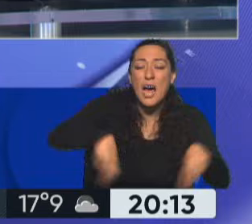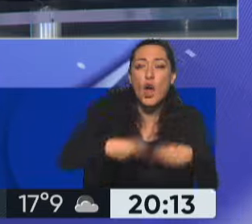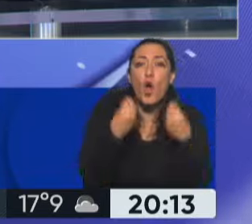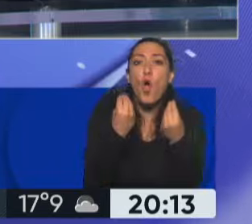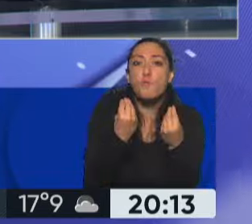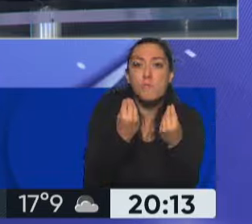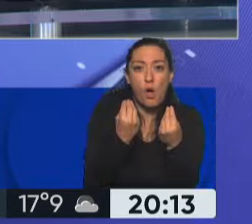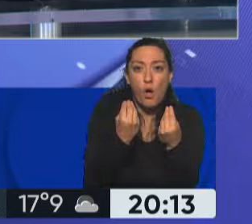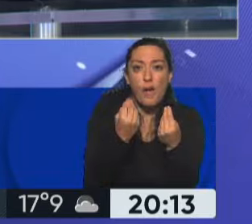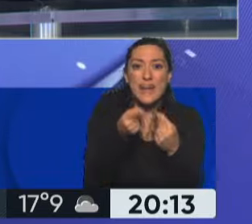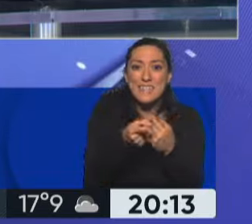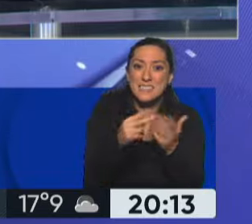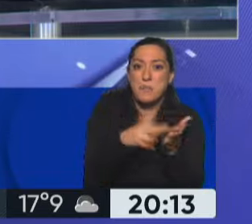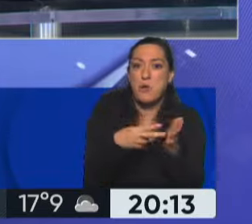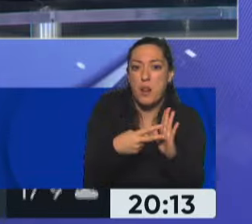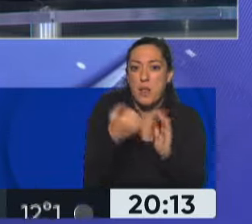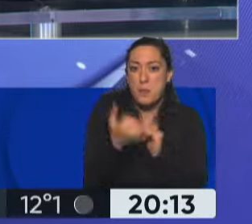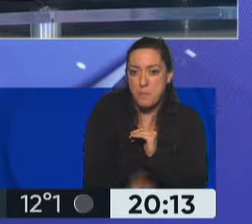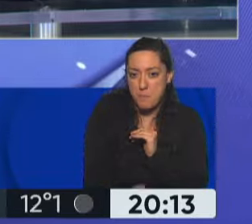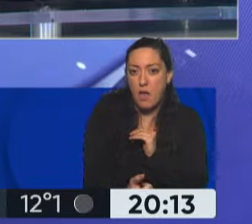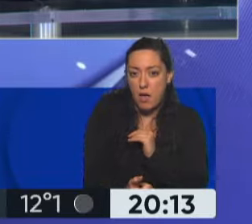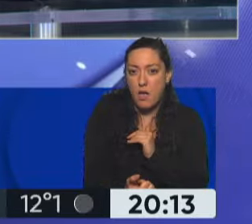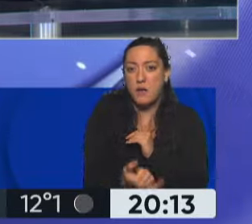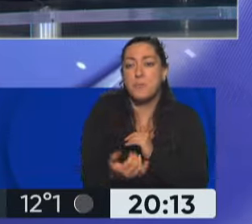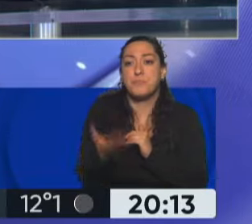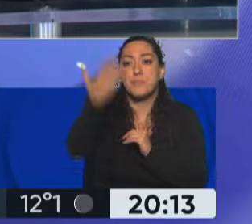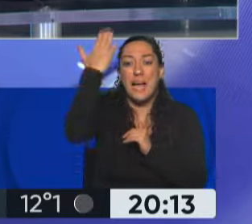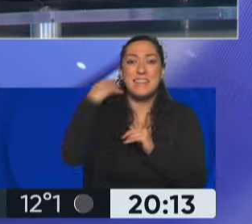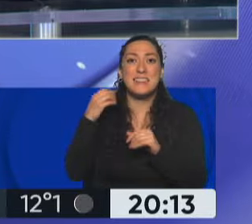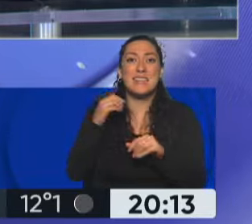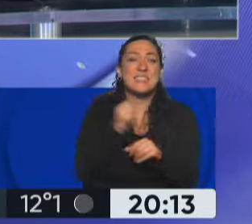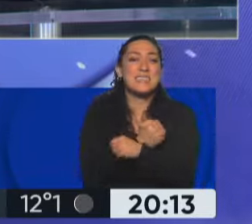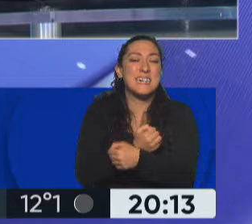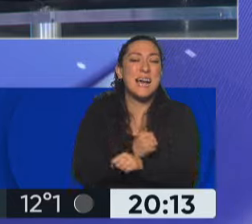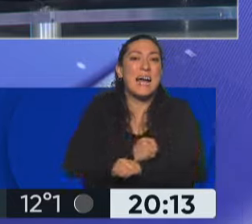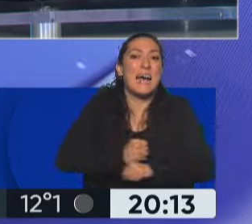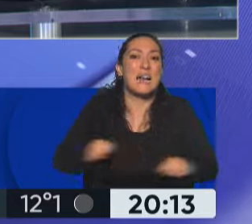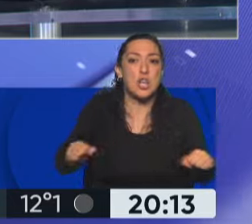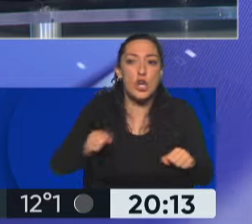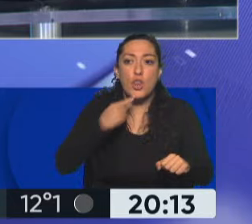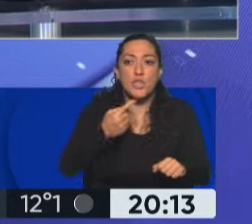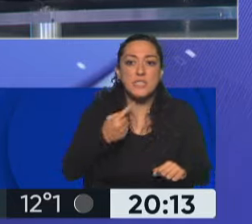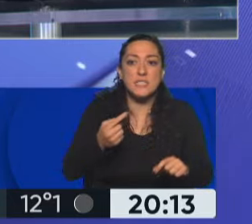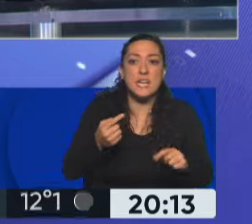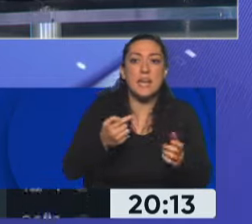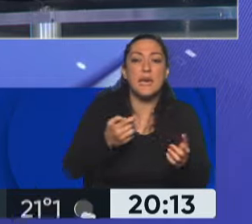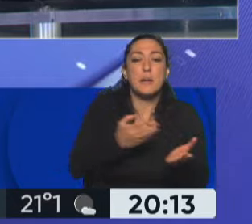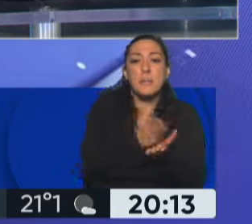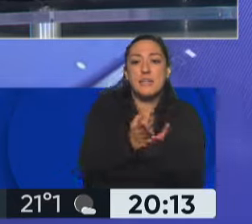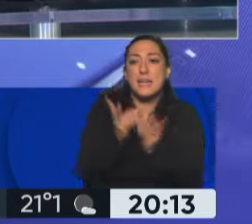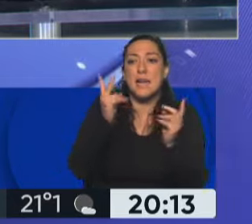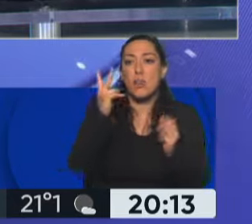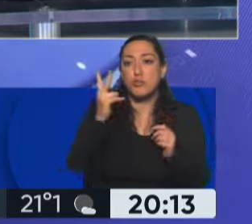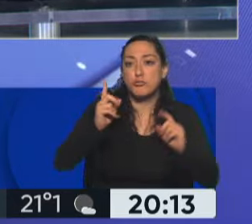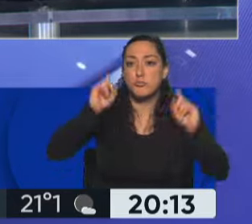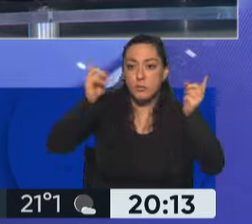presupuesto que pretenden sin ir más lejos Hace unos días escuchábamos decir a lilita carrió que ella estaba fue profesora de dos cátedras y nunca le alcanzó más que para pagar